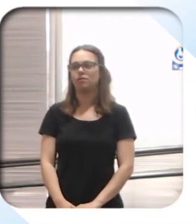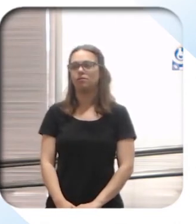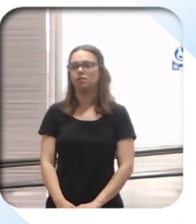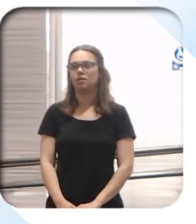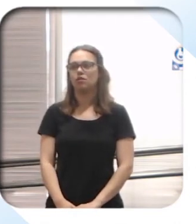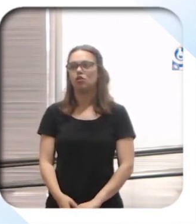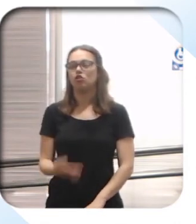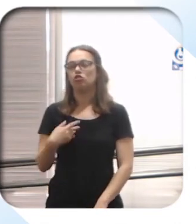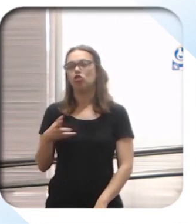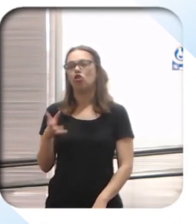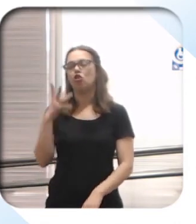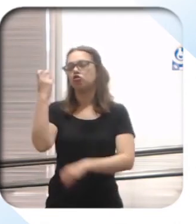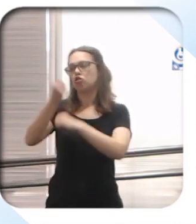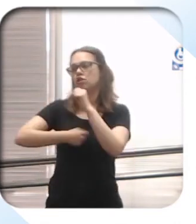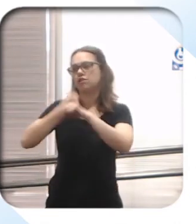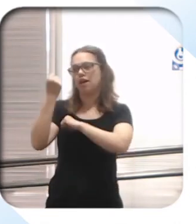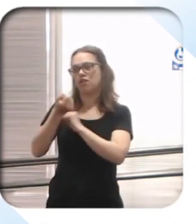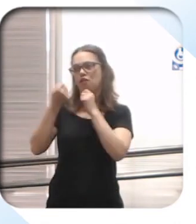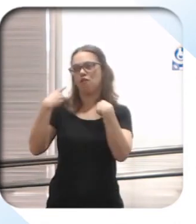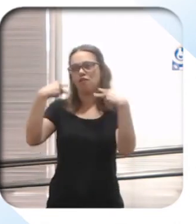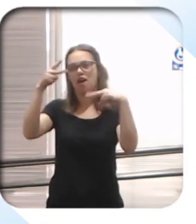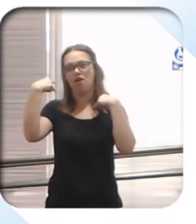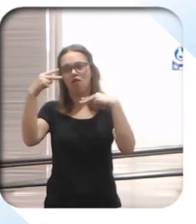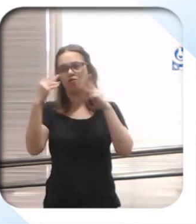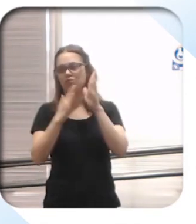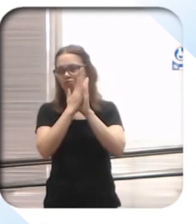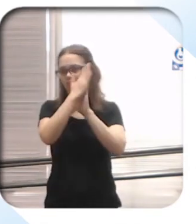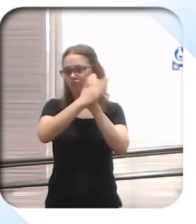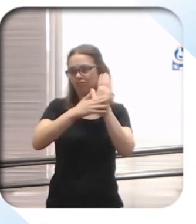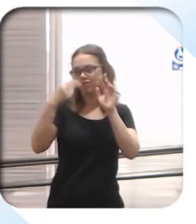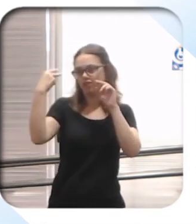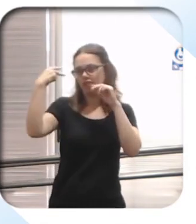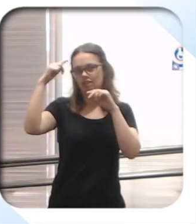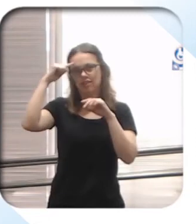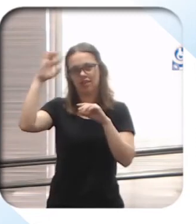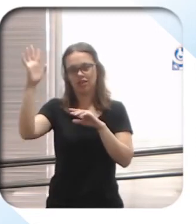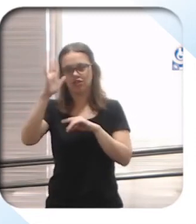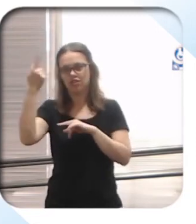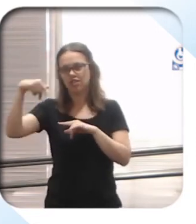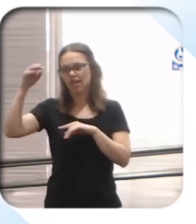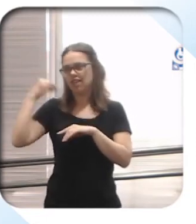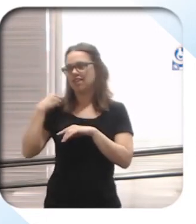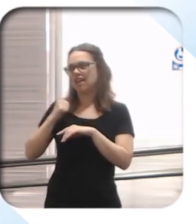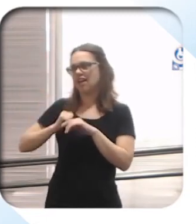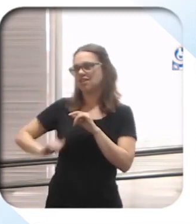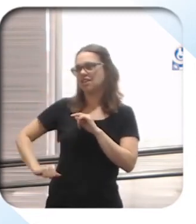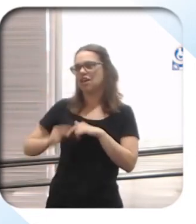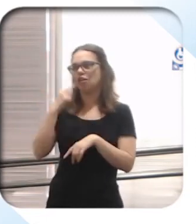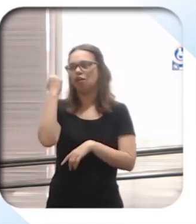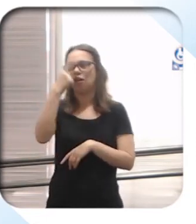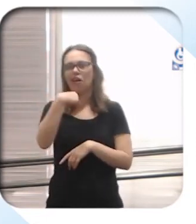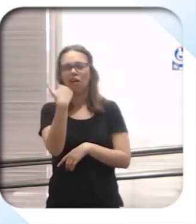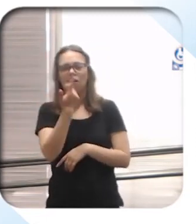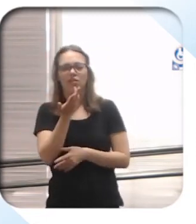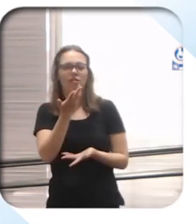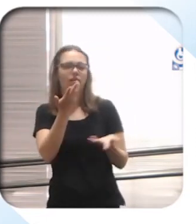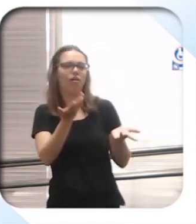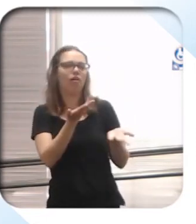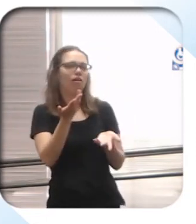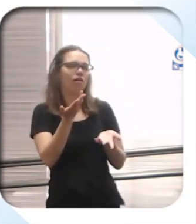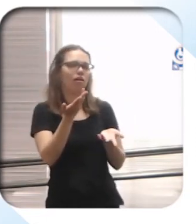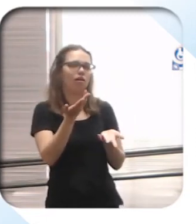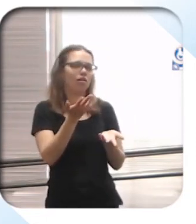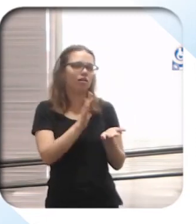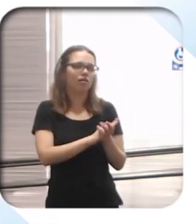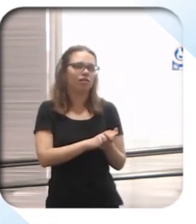Yo todos los años me voy al interior porque me interesa, y lo voy a hacer cortito porque sé que están cansados y me miran con cara como diciendo, terminan de una